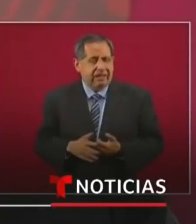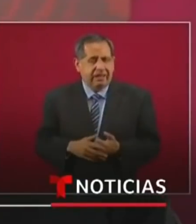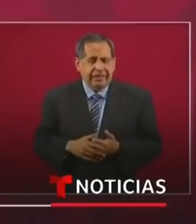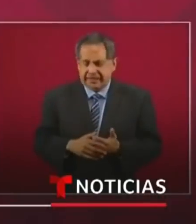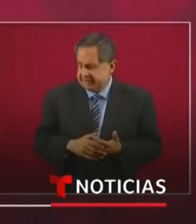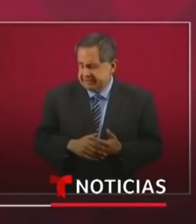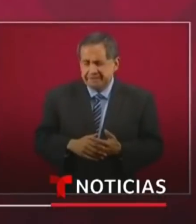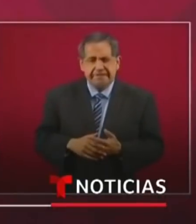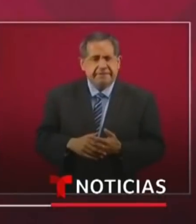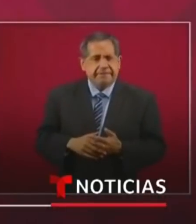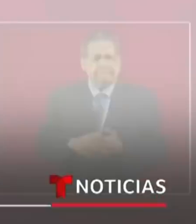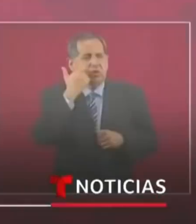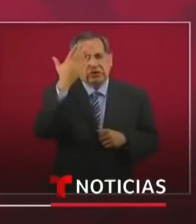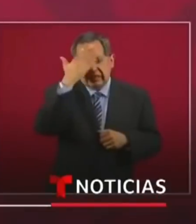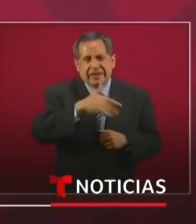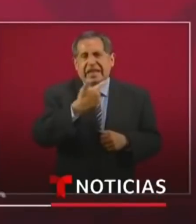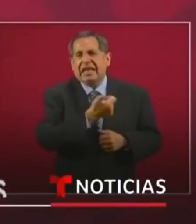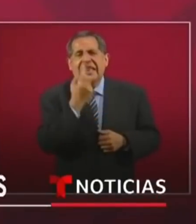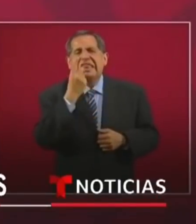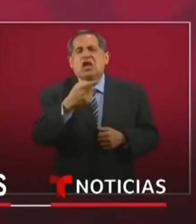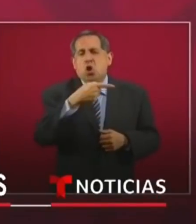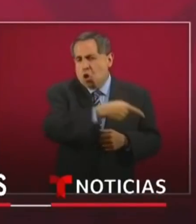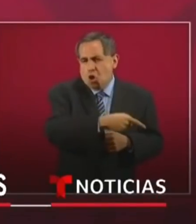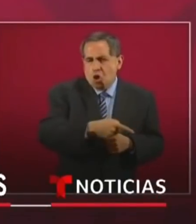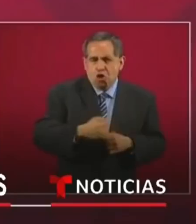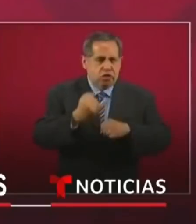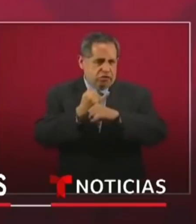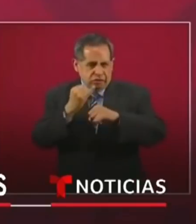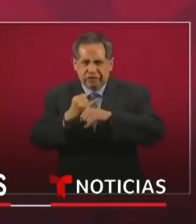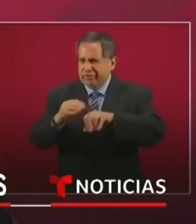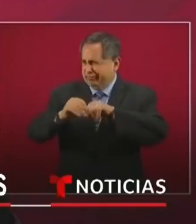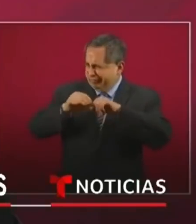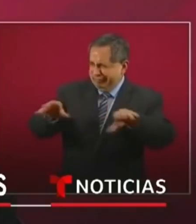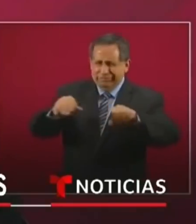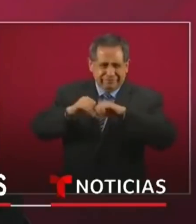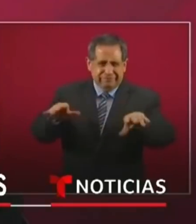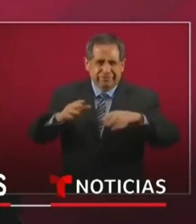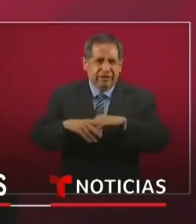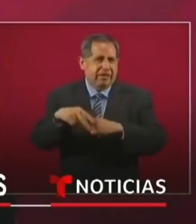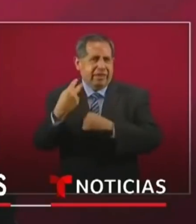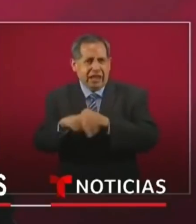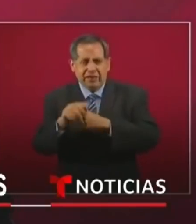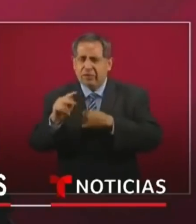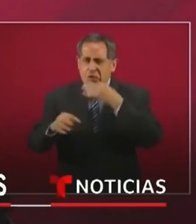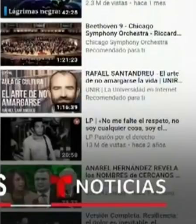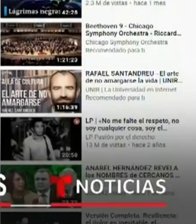se pueda ver en redes sociales, en la televisión.